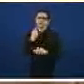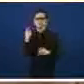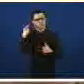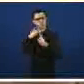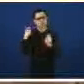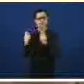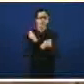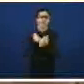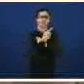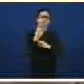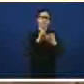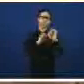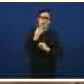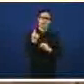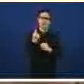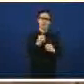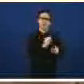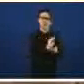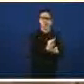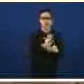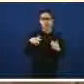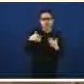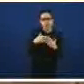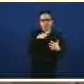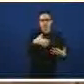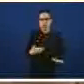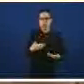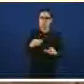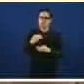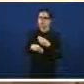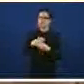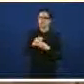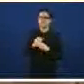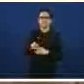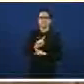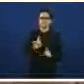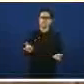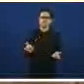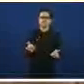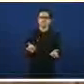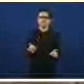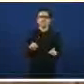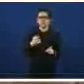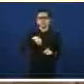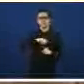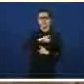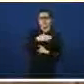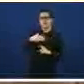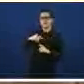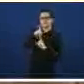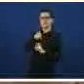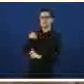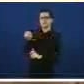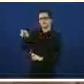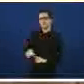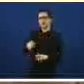Ante o momento, o que se ten feito é claramente insuficiente Remate, señora Ponto E hoje, señor Feijó, queremos preguntarle Que accións vai